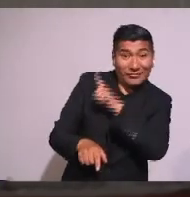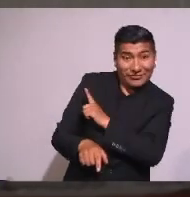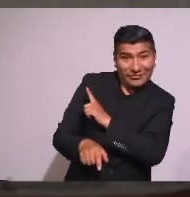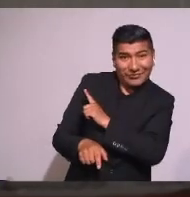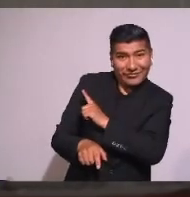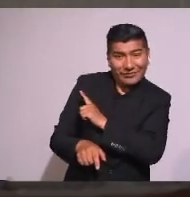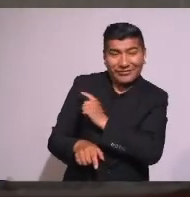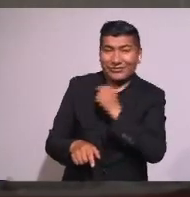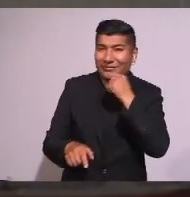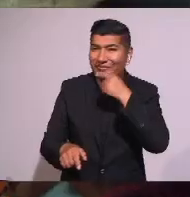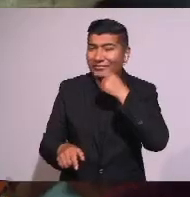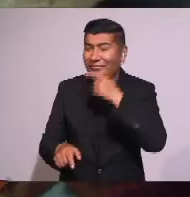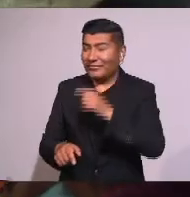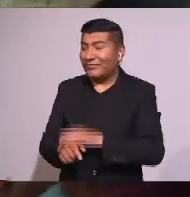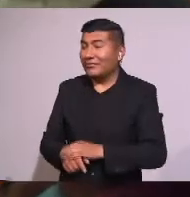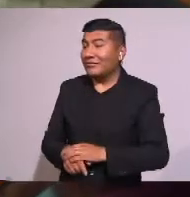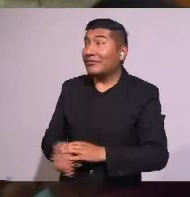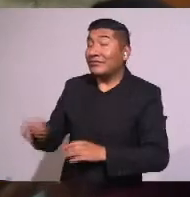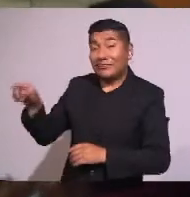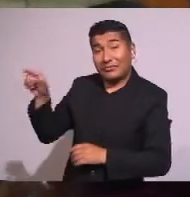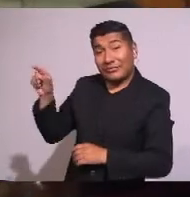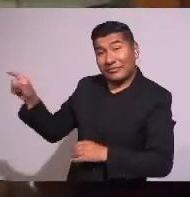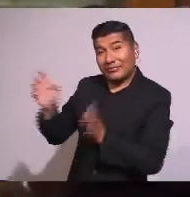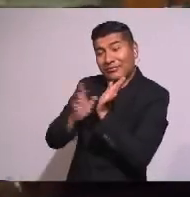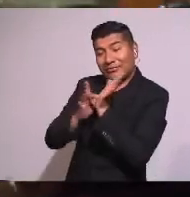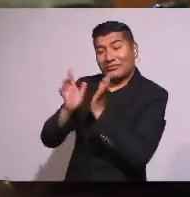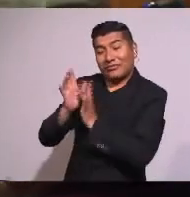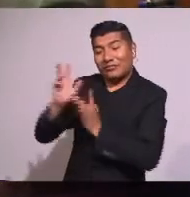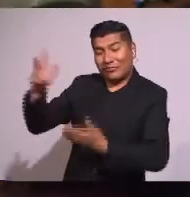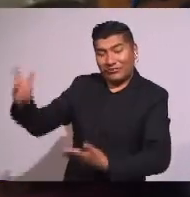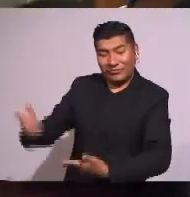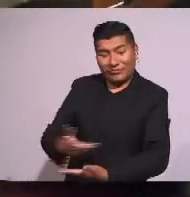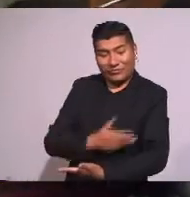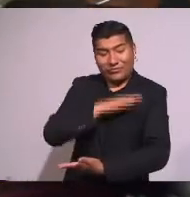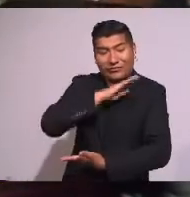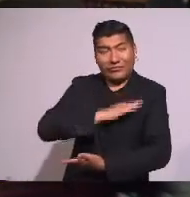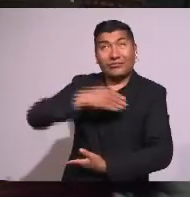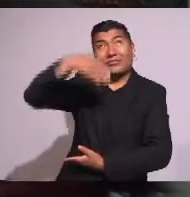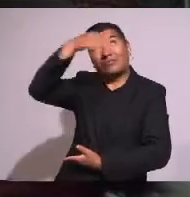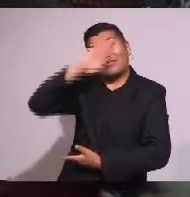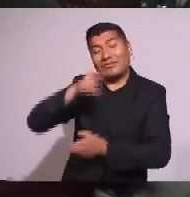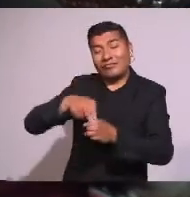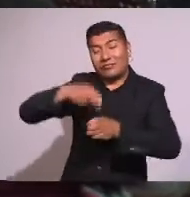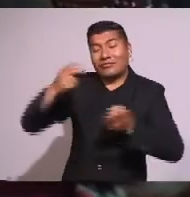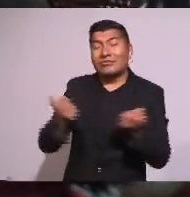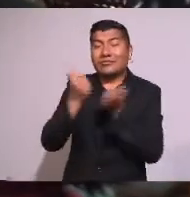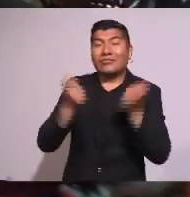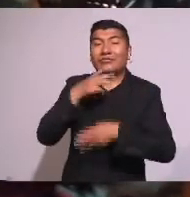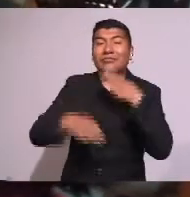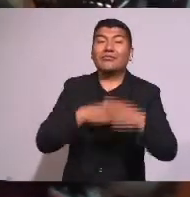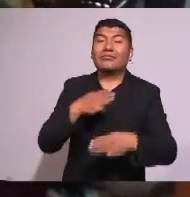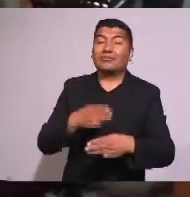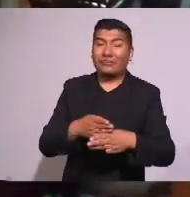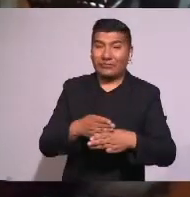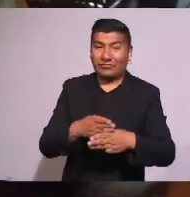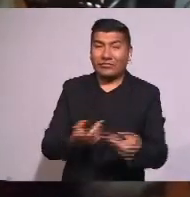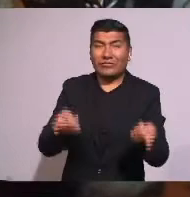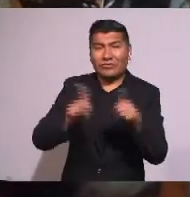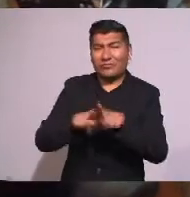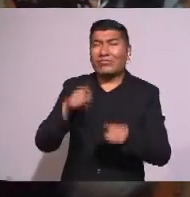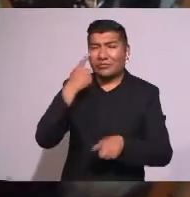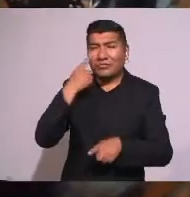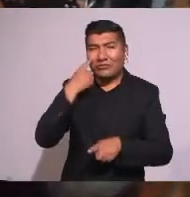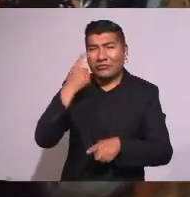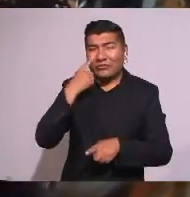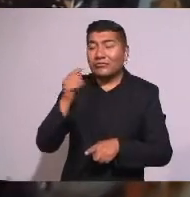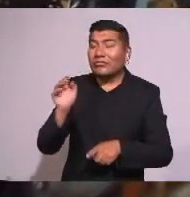frente a él, le dice, este es el Cordero de Dios que quita el pecado del mundo. Cuando reconocemos